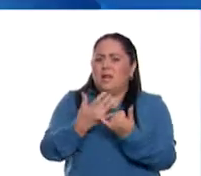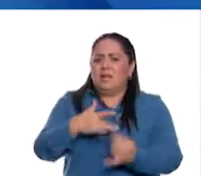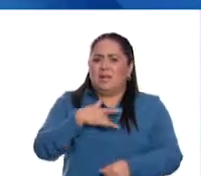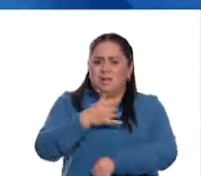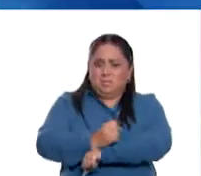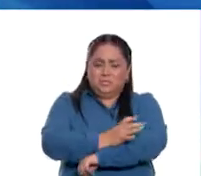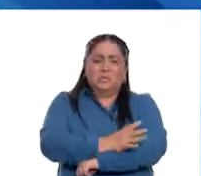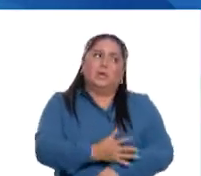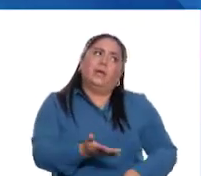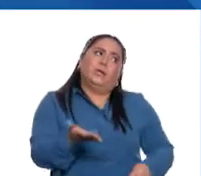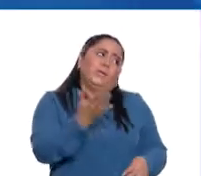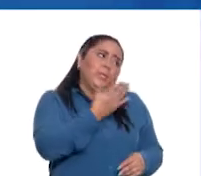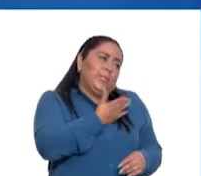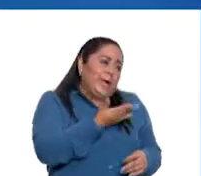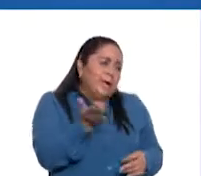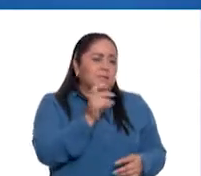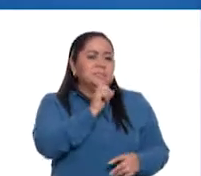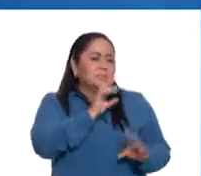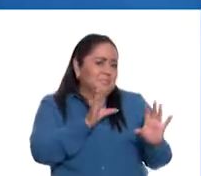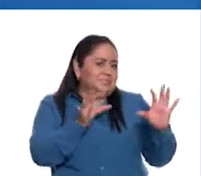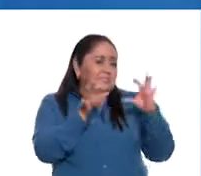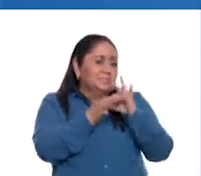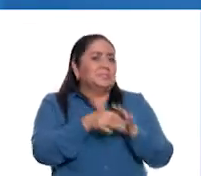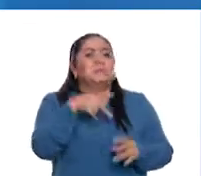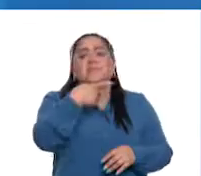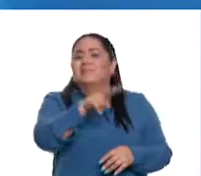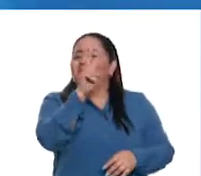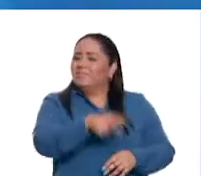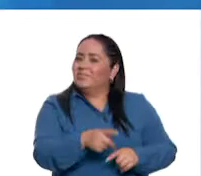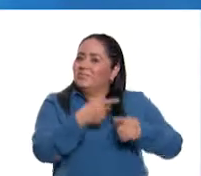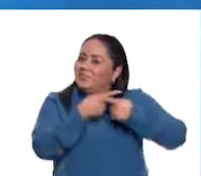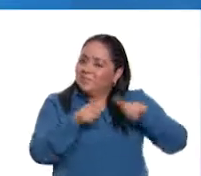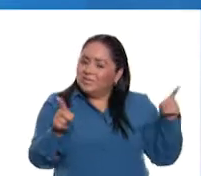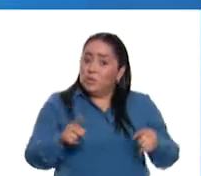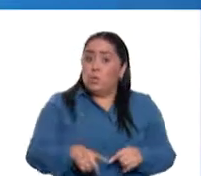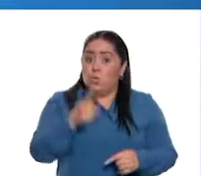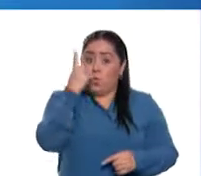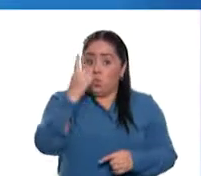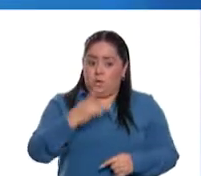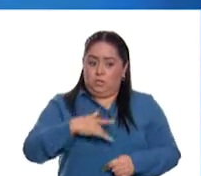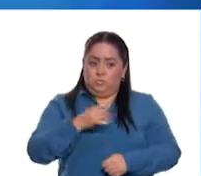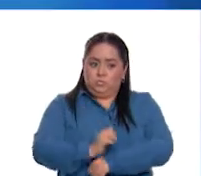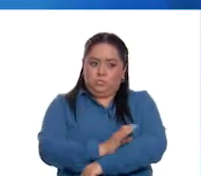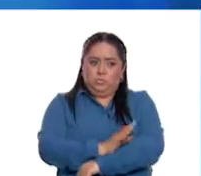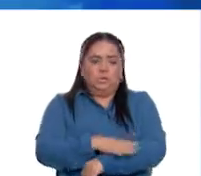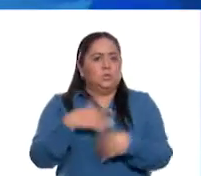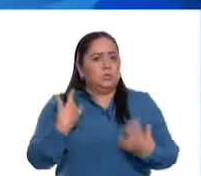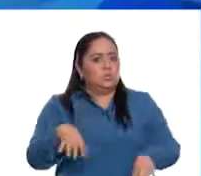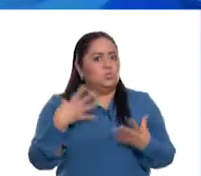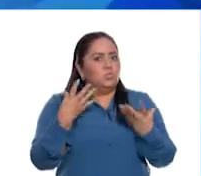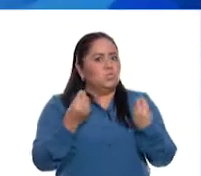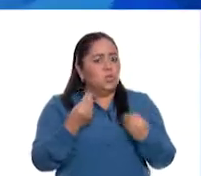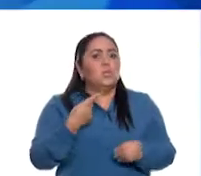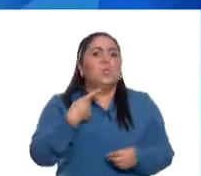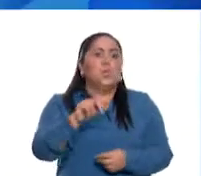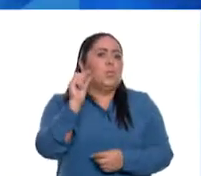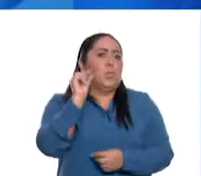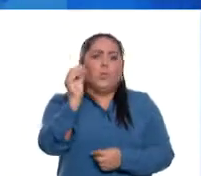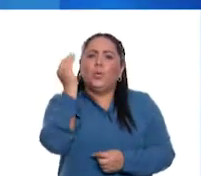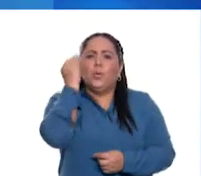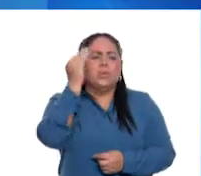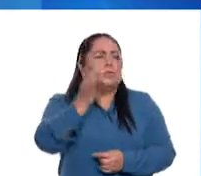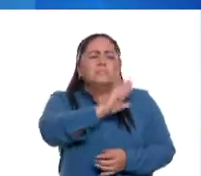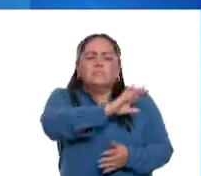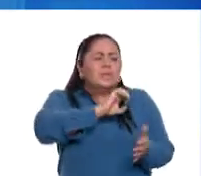emociones? Bueno, están relacionadas, pero son diferentes. Una emoción es muy intensa, pero dura poco.